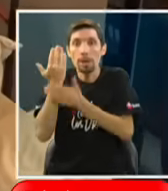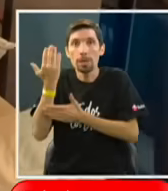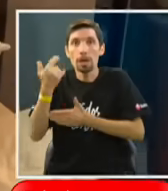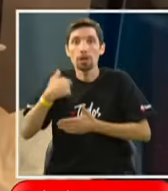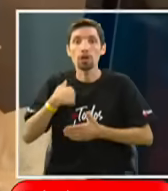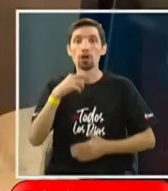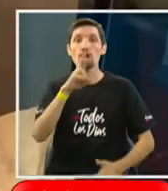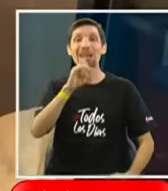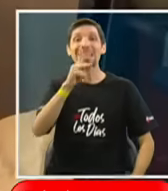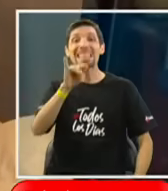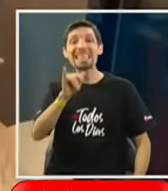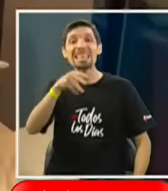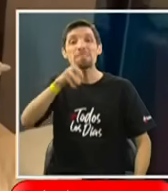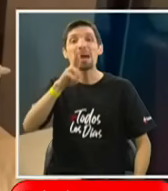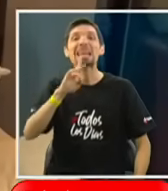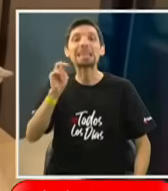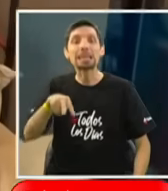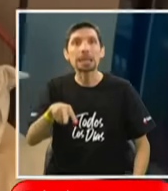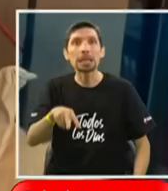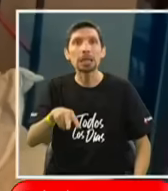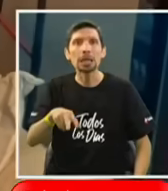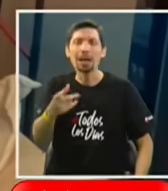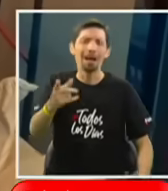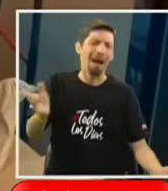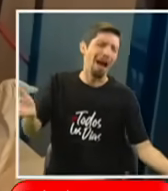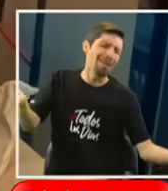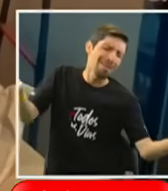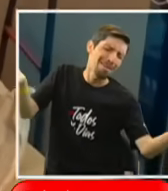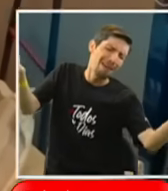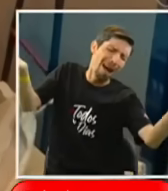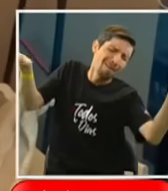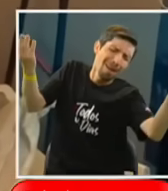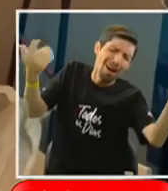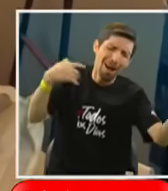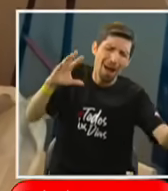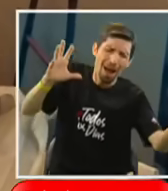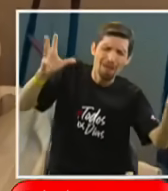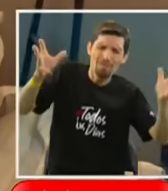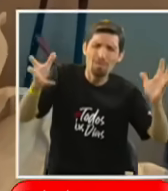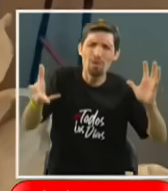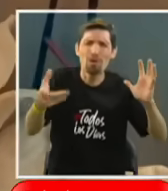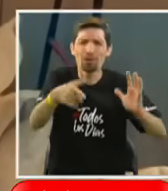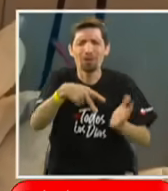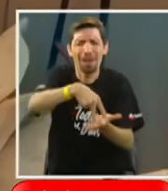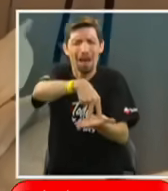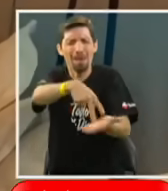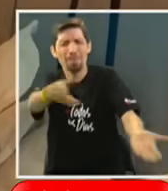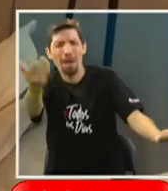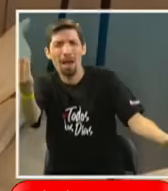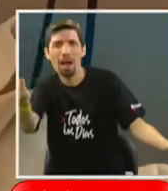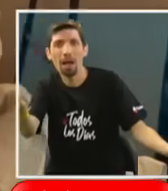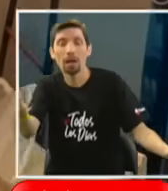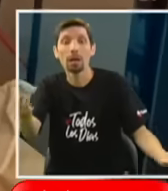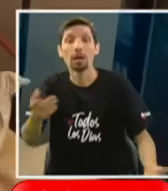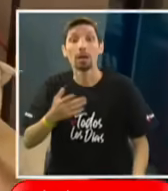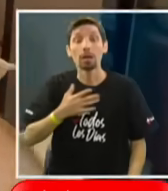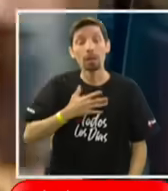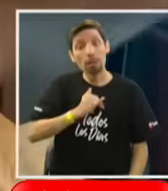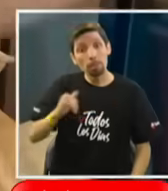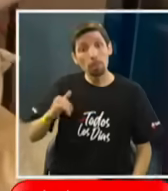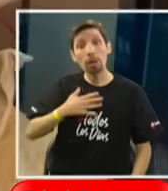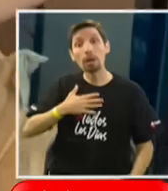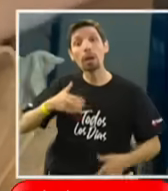como Ricky Martin. ¡Arriba, va! ¡El mundo está de pie! Y quieren que vaya a